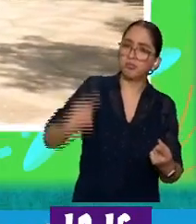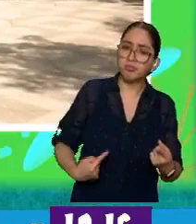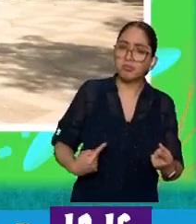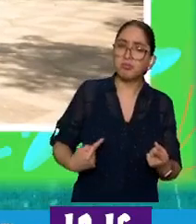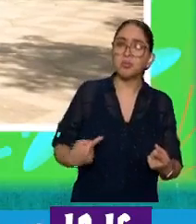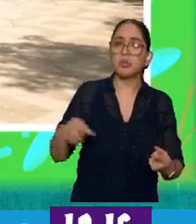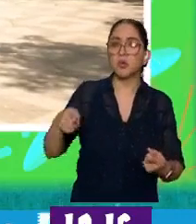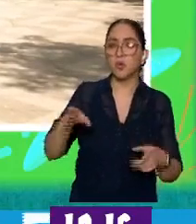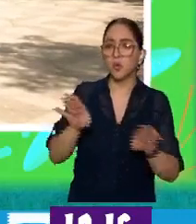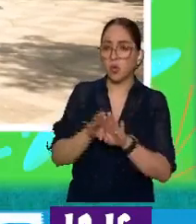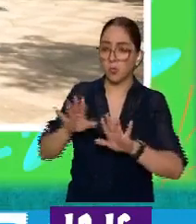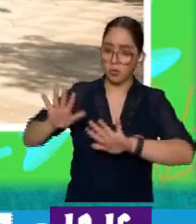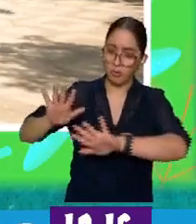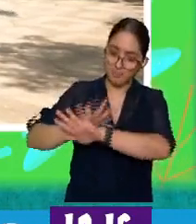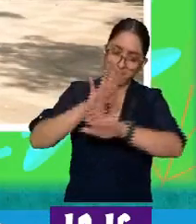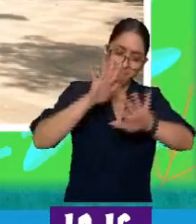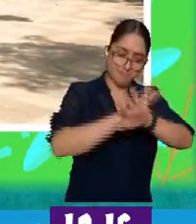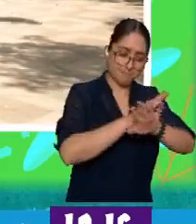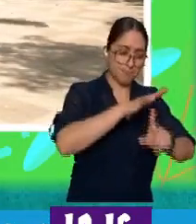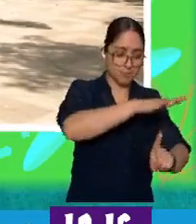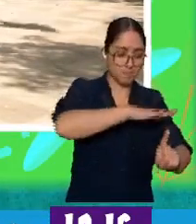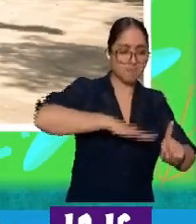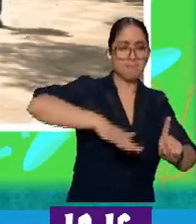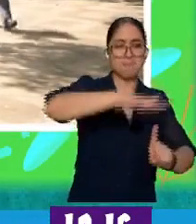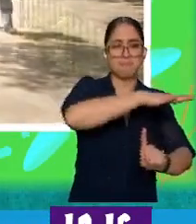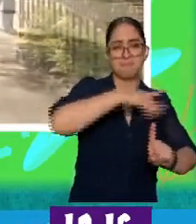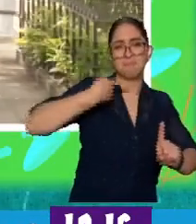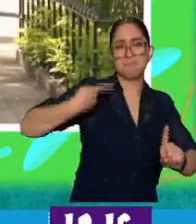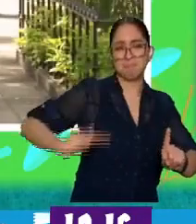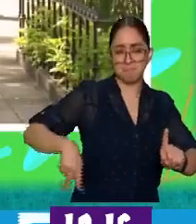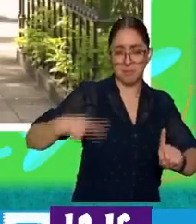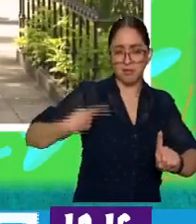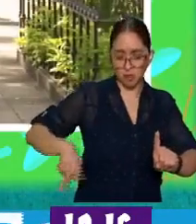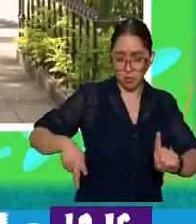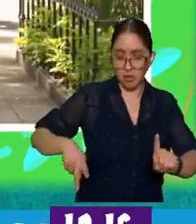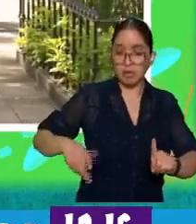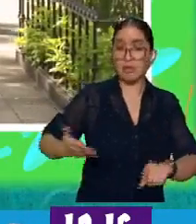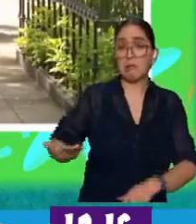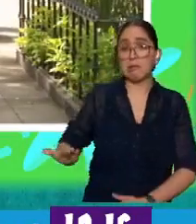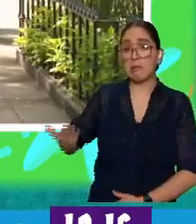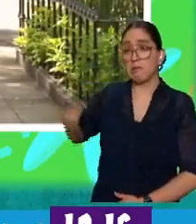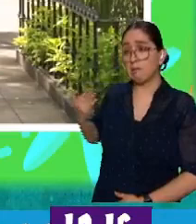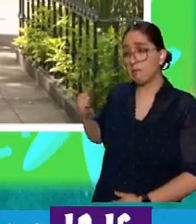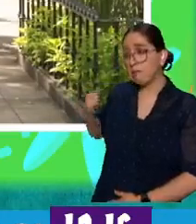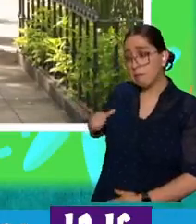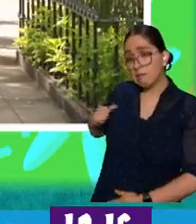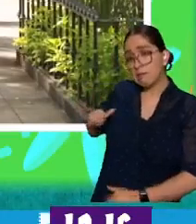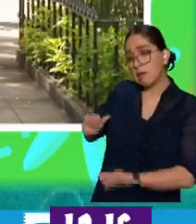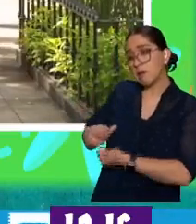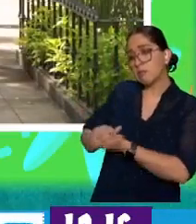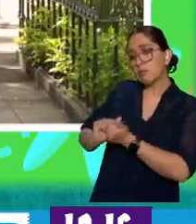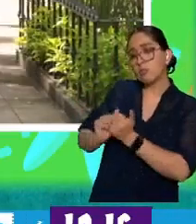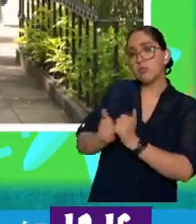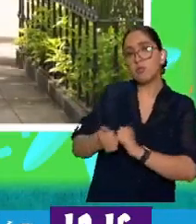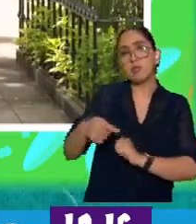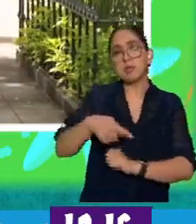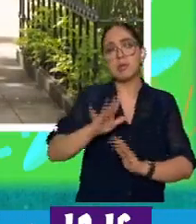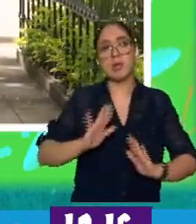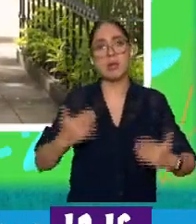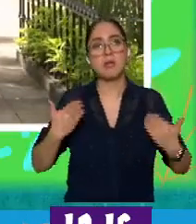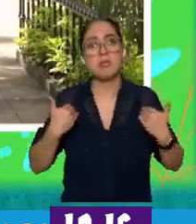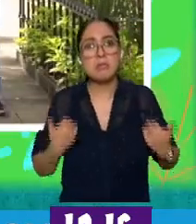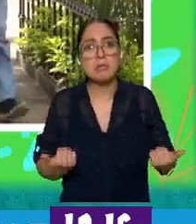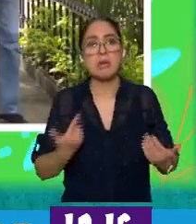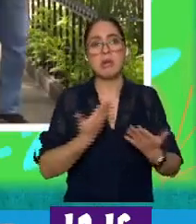han evolucionado las sociedades, idealmente hemos ido de lo tribal a lo más civilizado, que sería, por decir, el